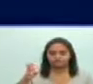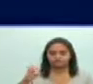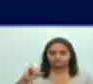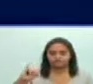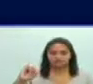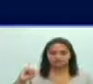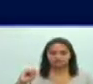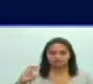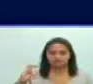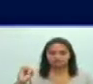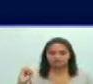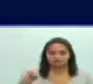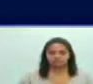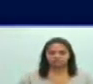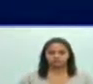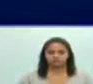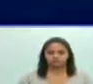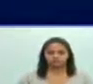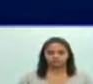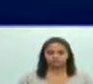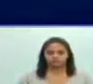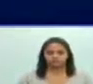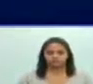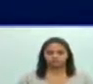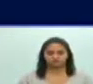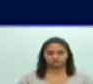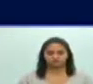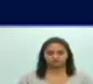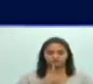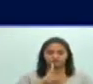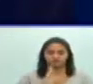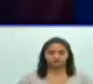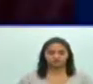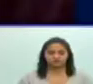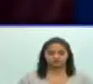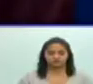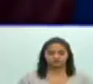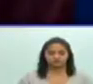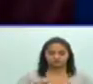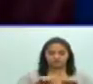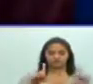Panorama Crítico sobre el poema del Cid plantea lo siguiente.